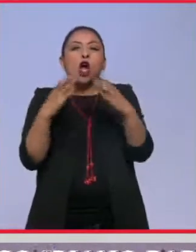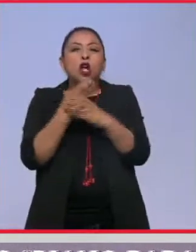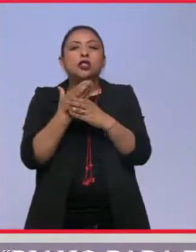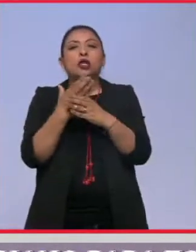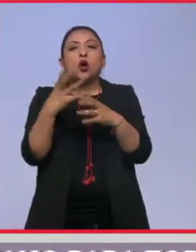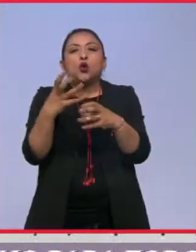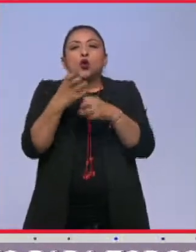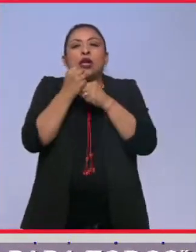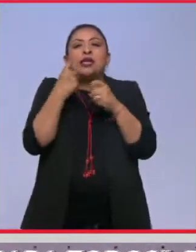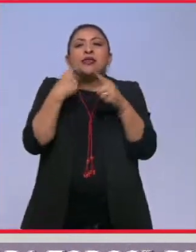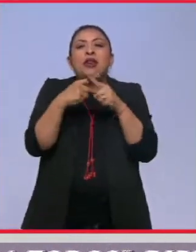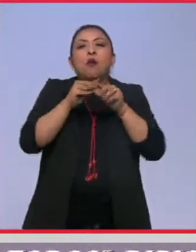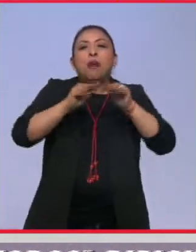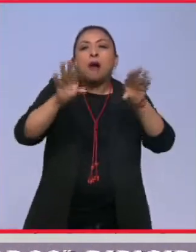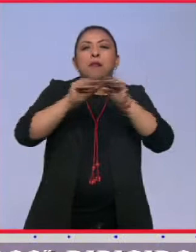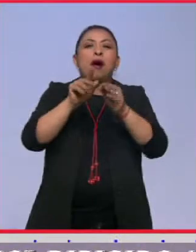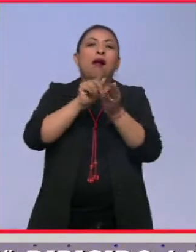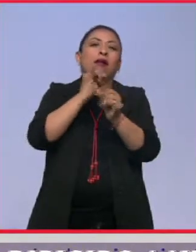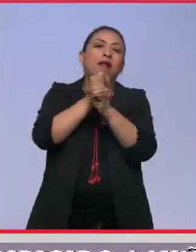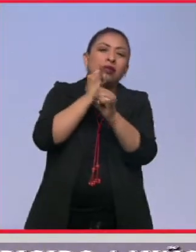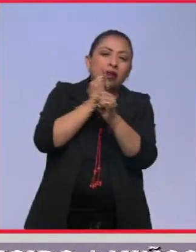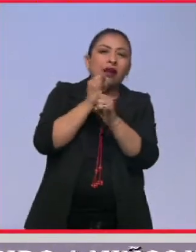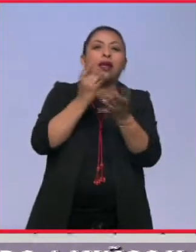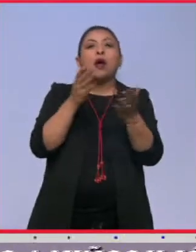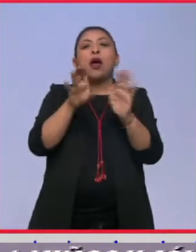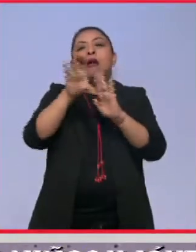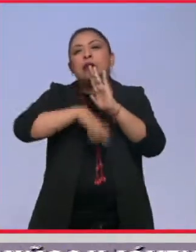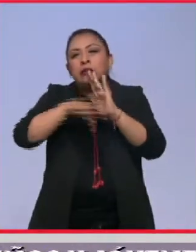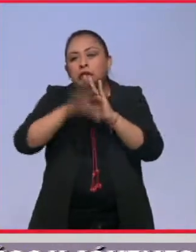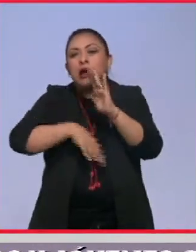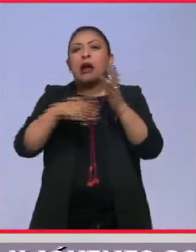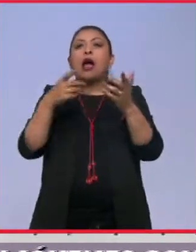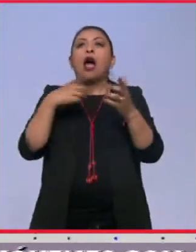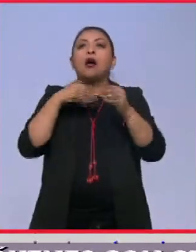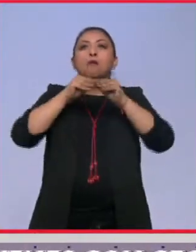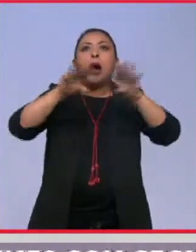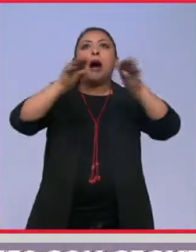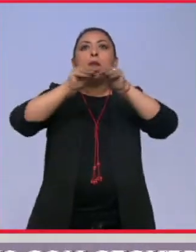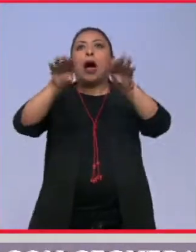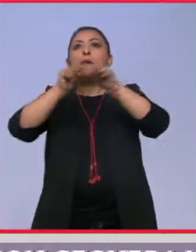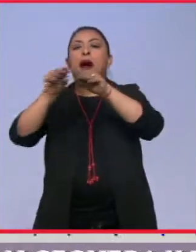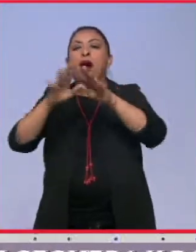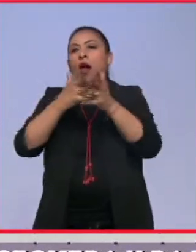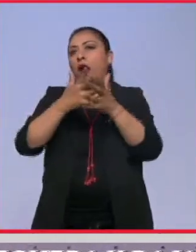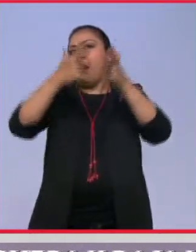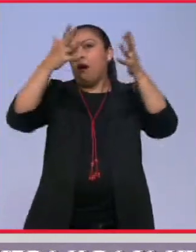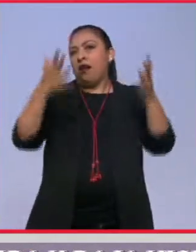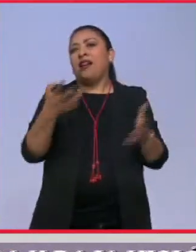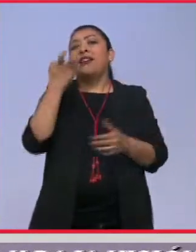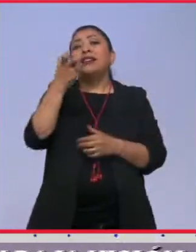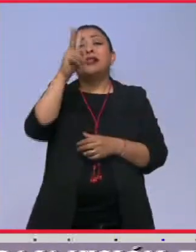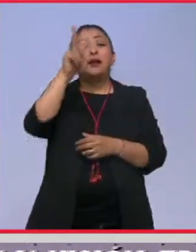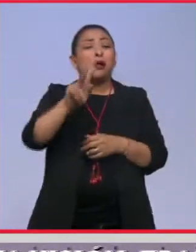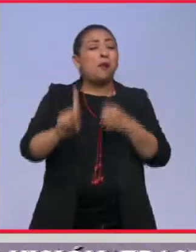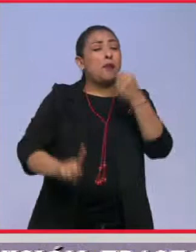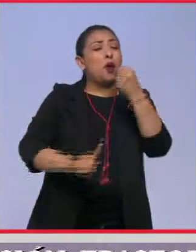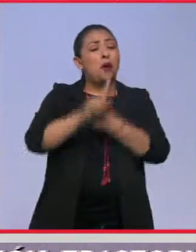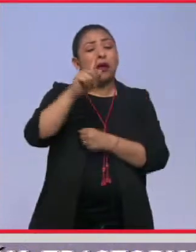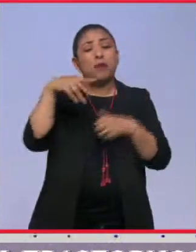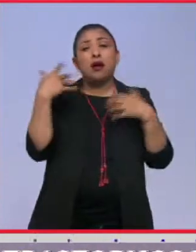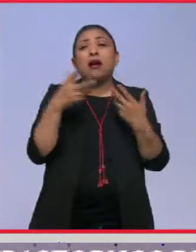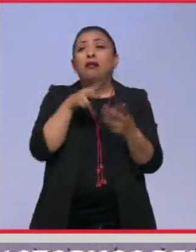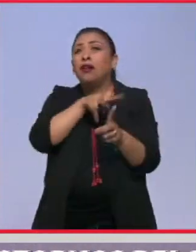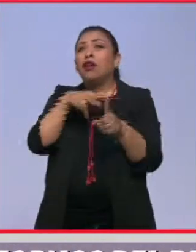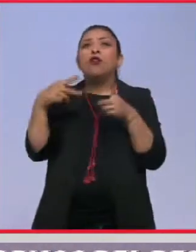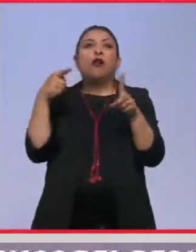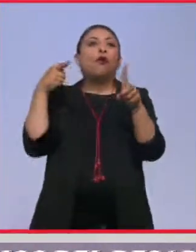redes sociales y que cobran vida a través del Instagram y que se vuelven masivas. Que esto sería el verdadero problema de ver hacia dónde